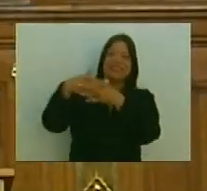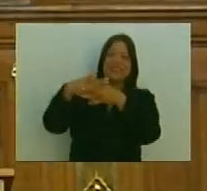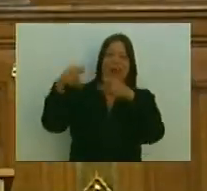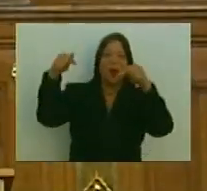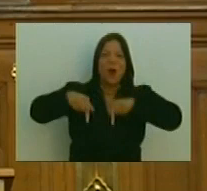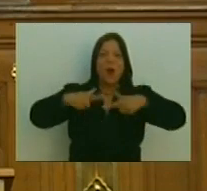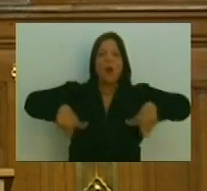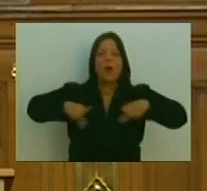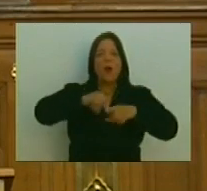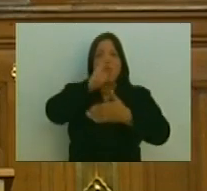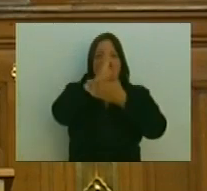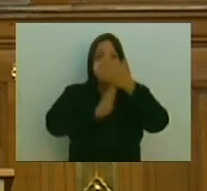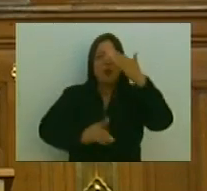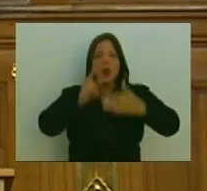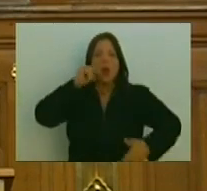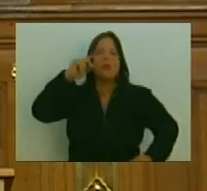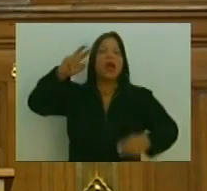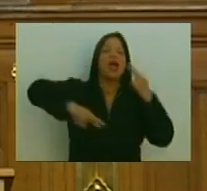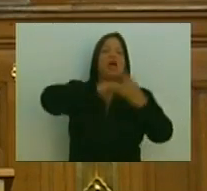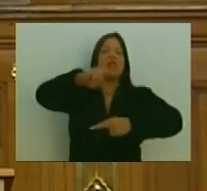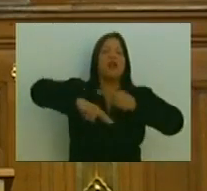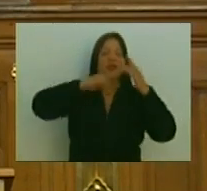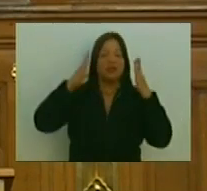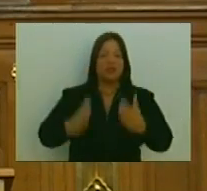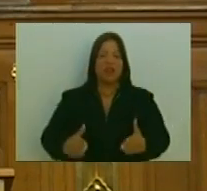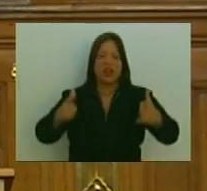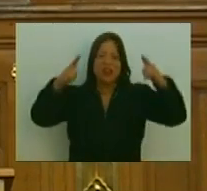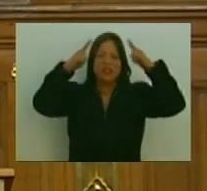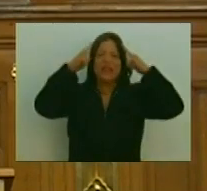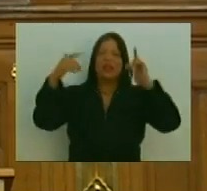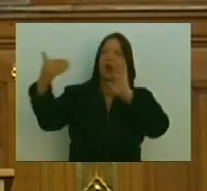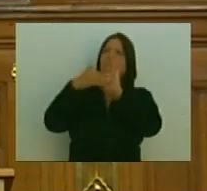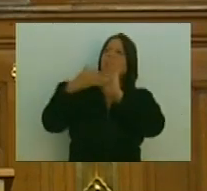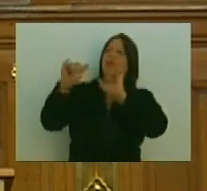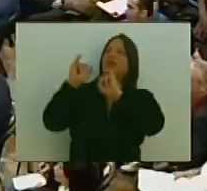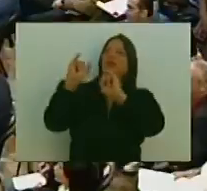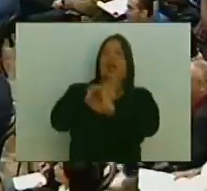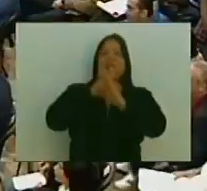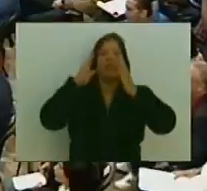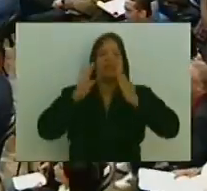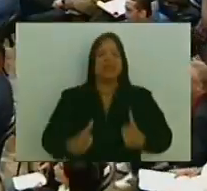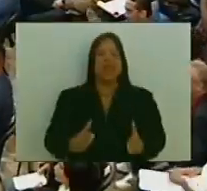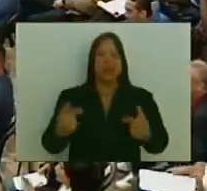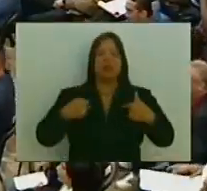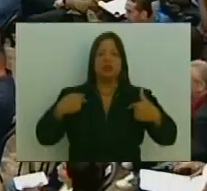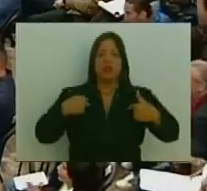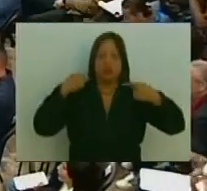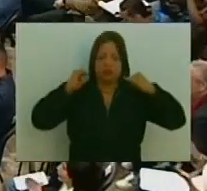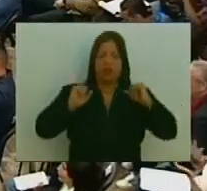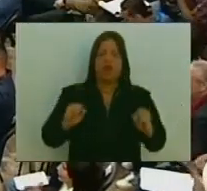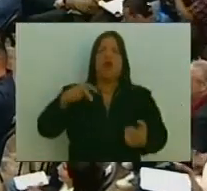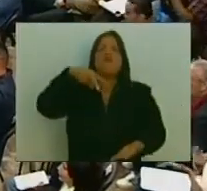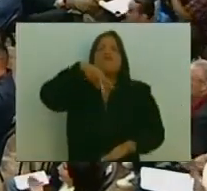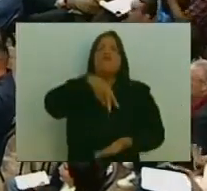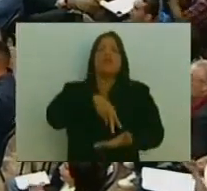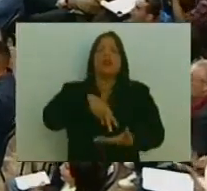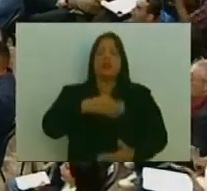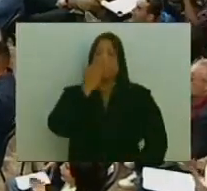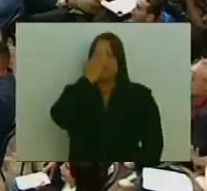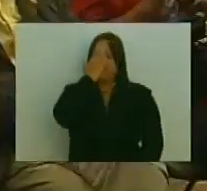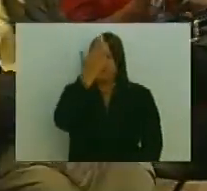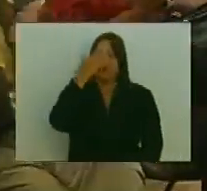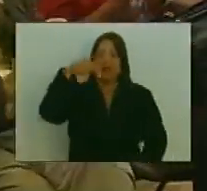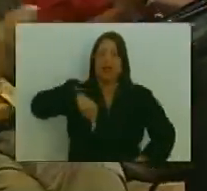este humilde soldado revolucionario, chavista, antiimperialista, cristiano, esté aquí en